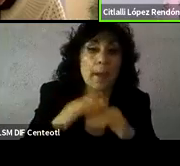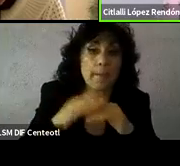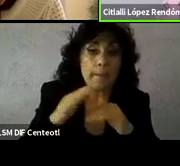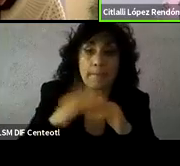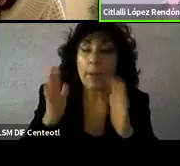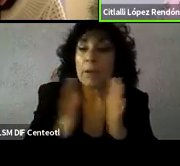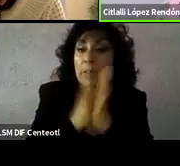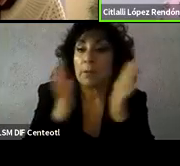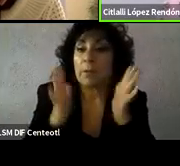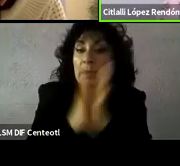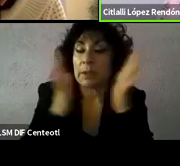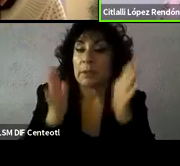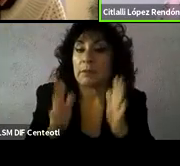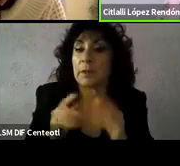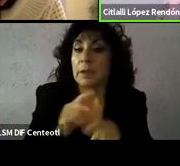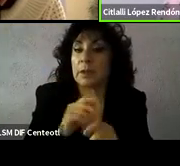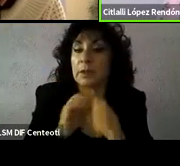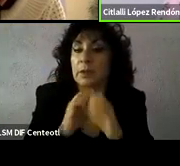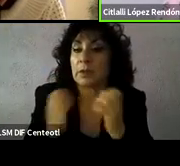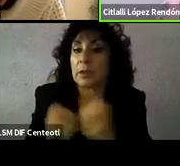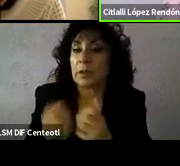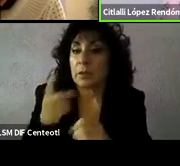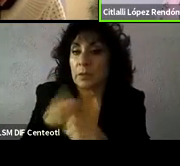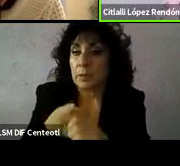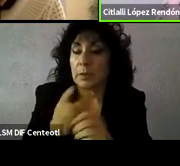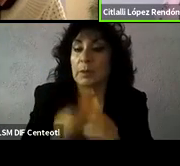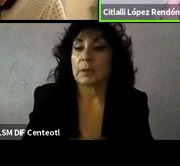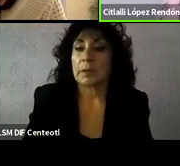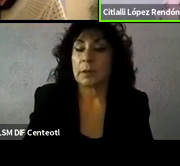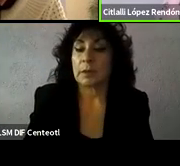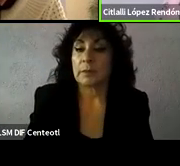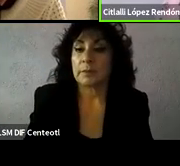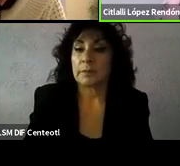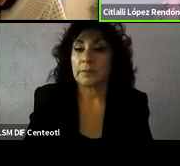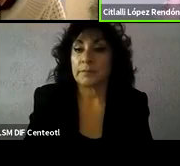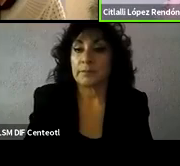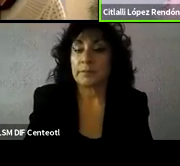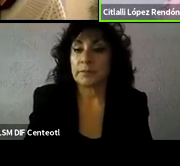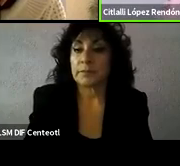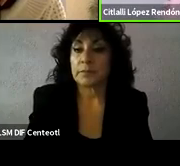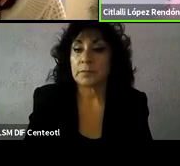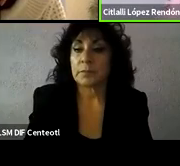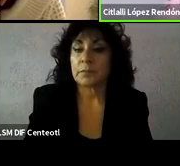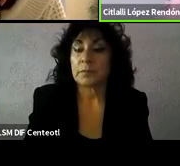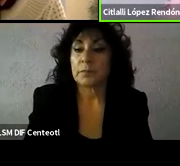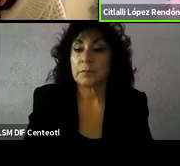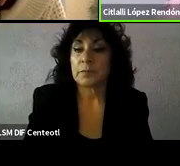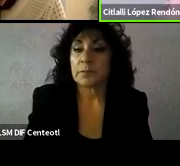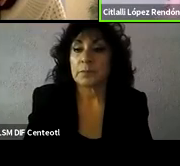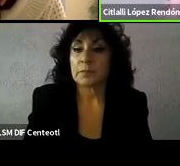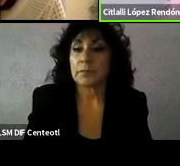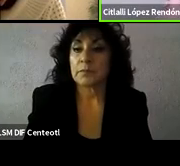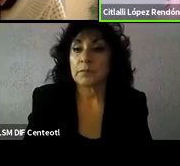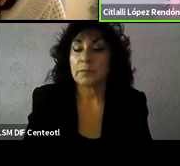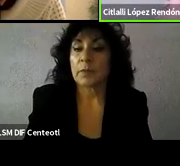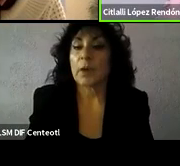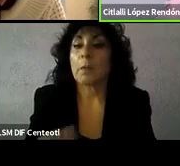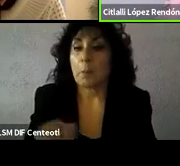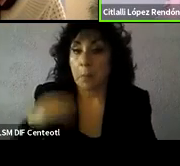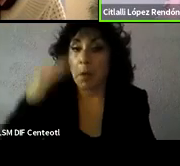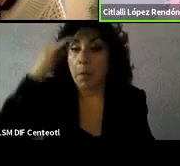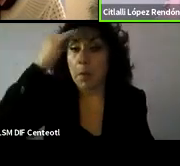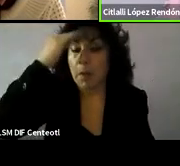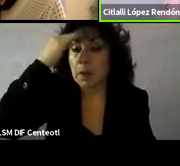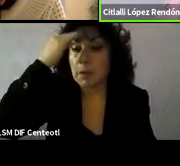deseablemente desde nuestra perspectiva que estar habitadas por la educación para la paz. Y bueno, lo que sí pensamos